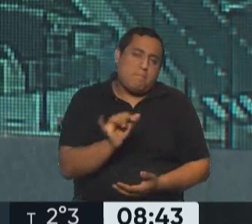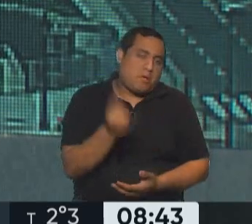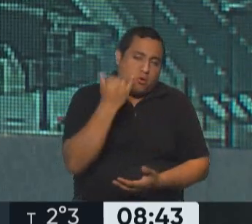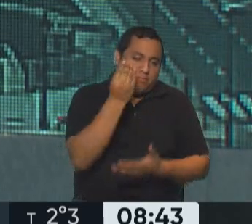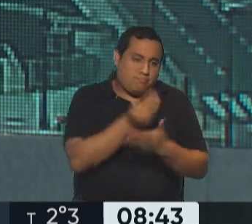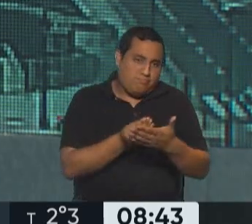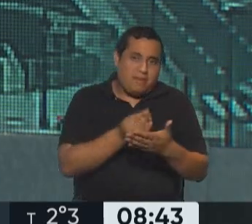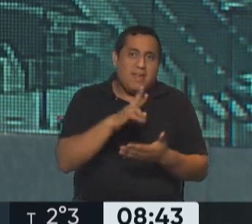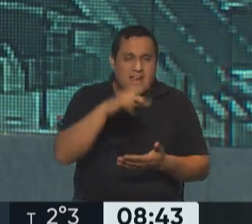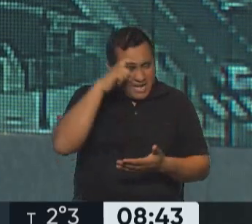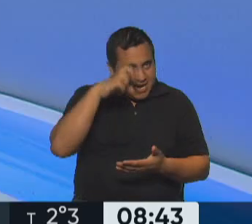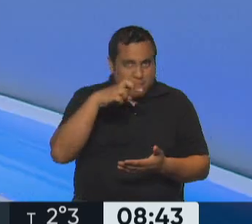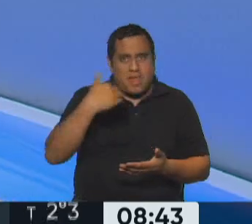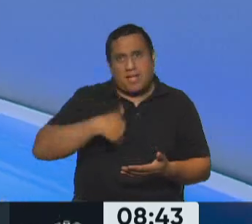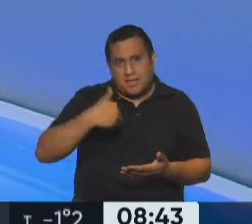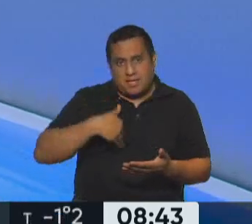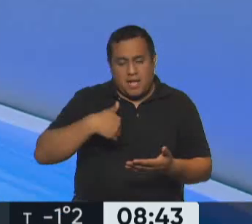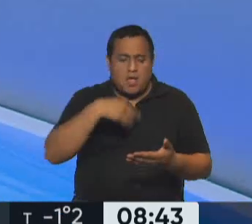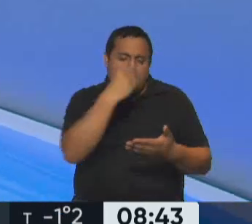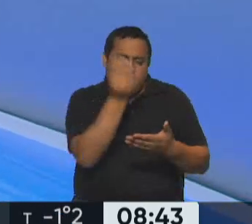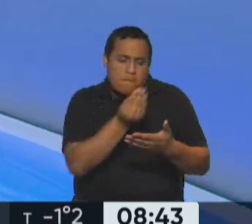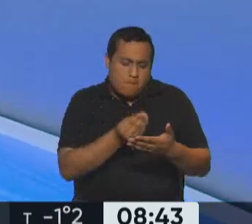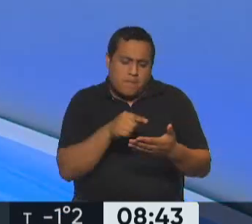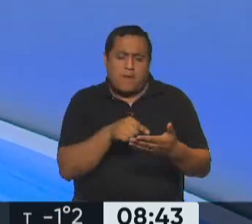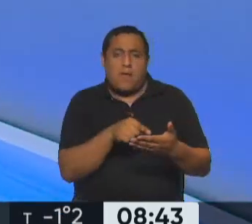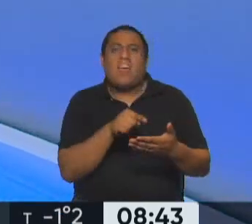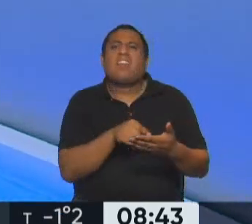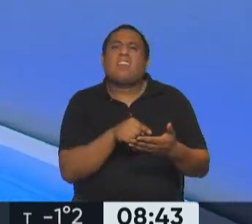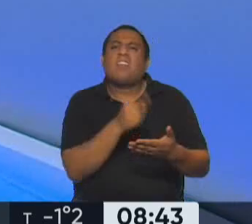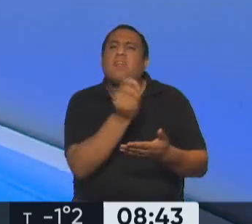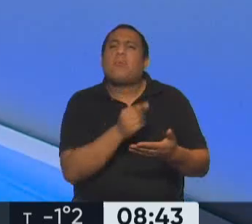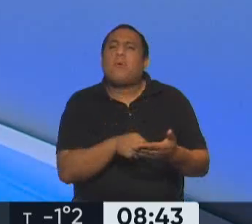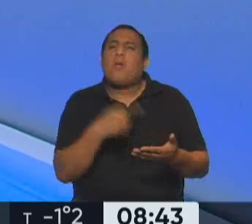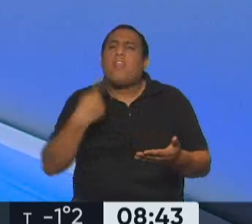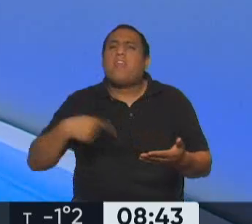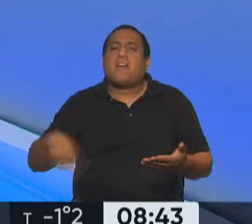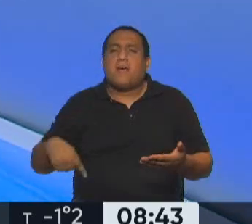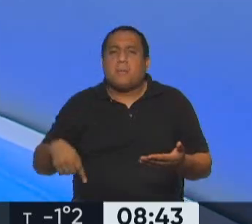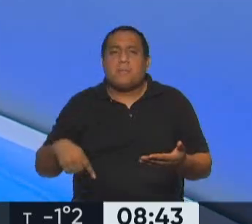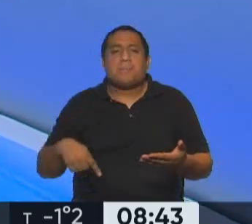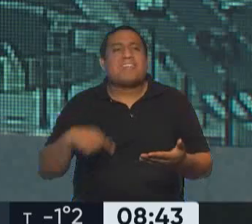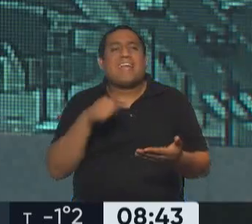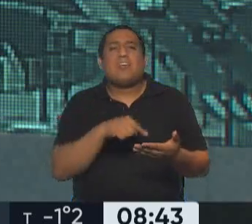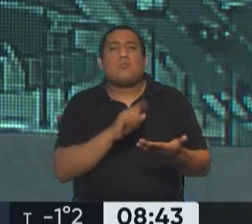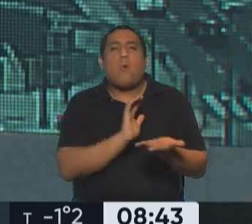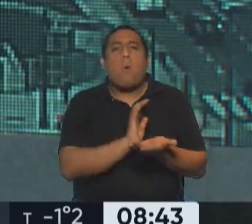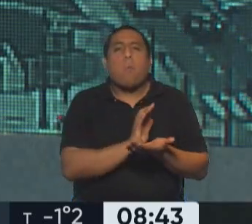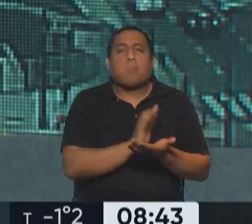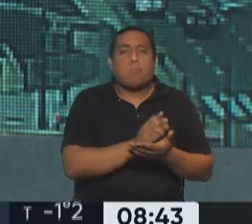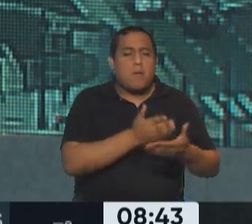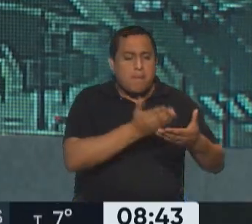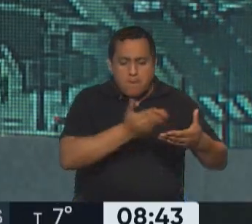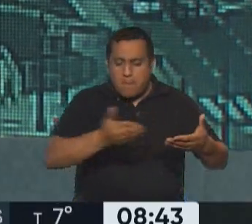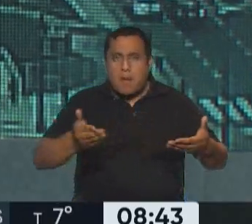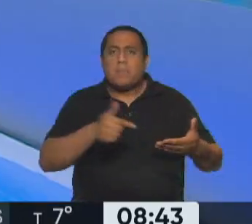Rep, hizo a propósito justamente de lo que había sido una forma de continuidad, ¿no? Lo que habían comenzado a ser